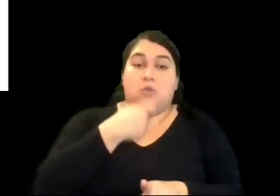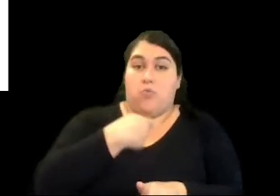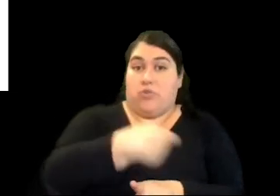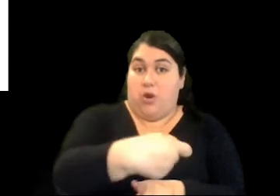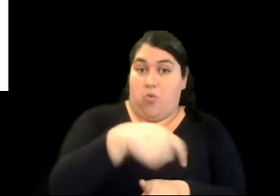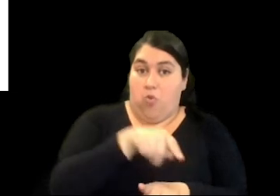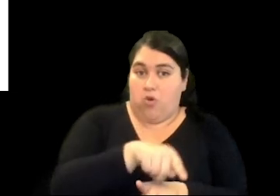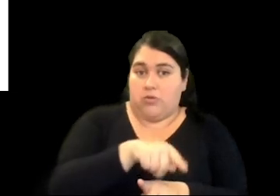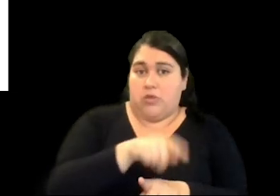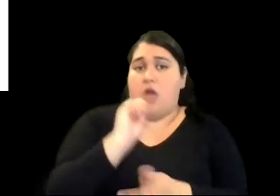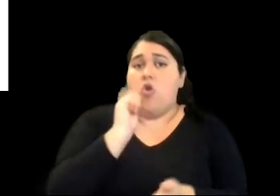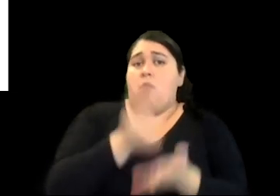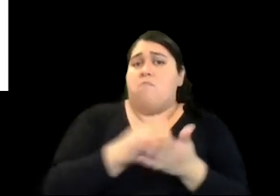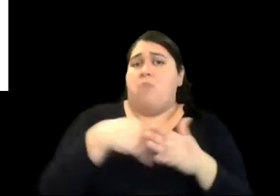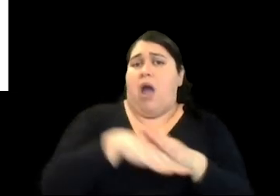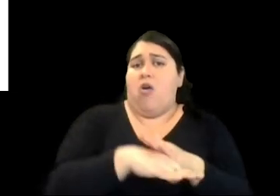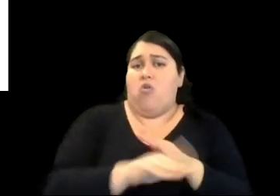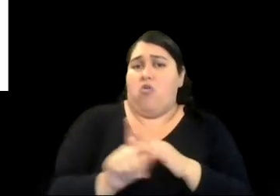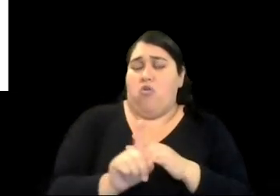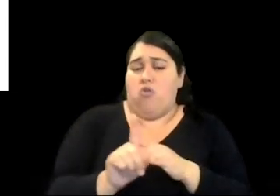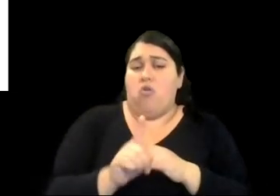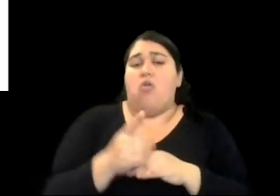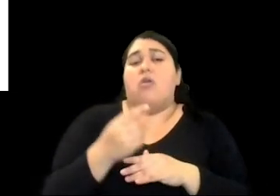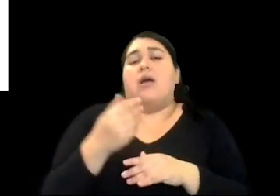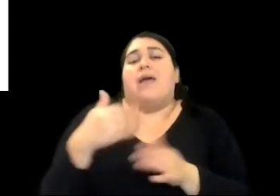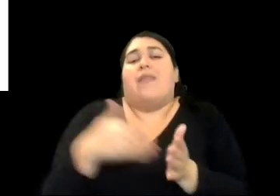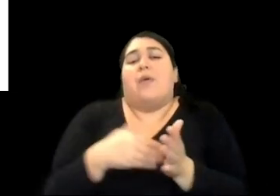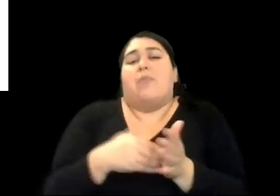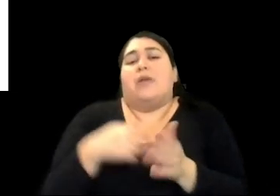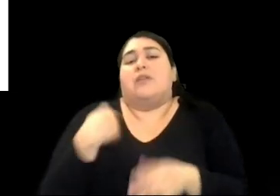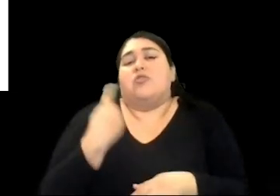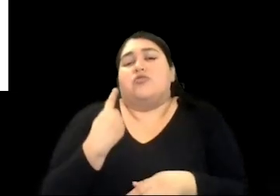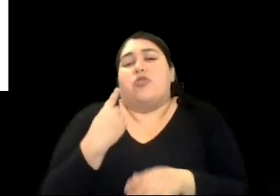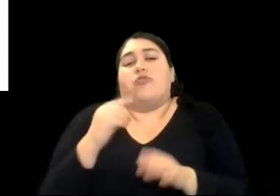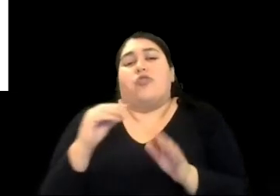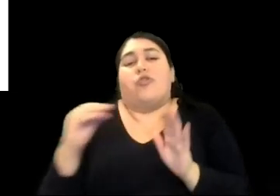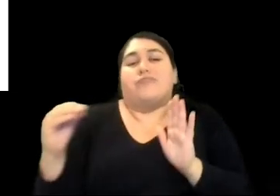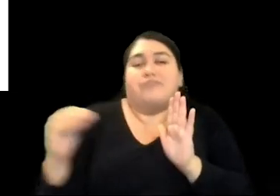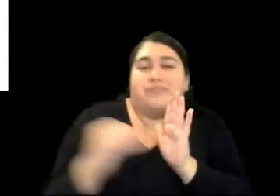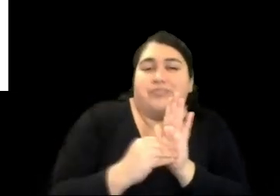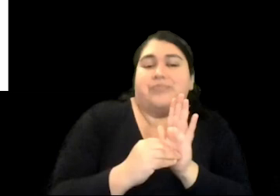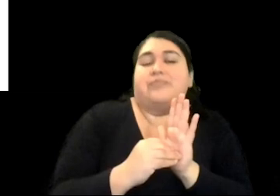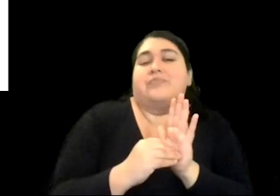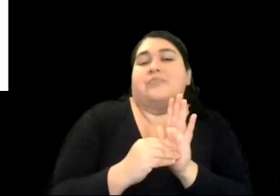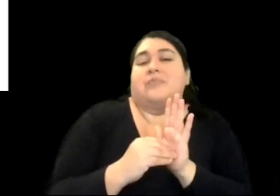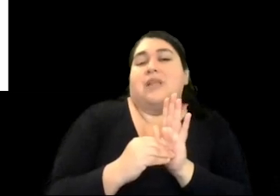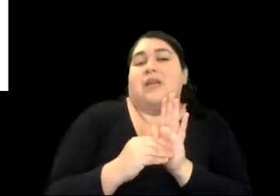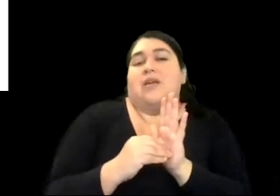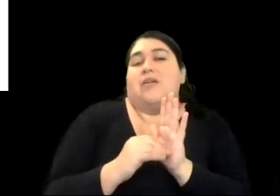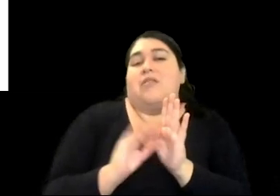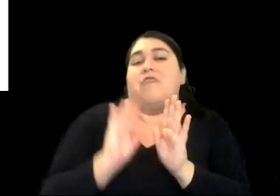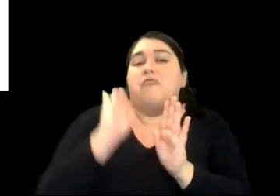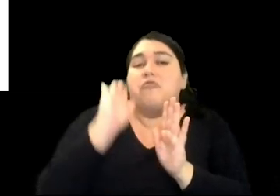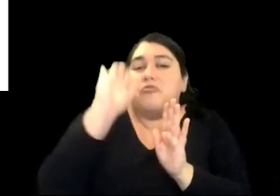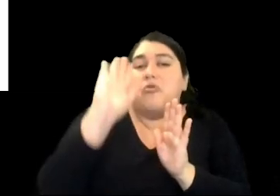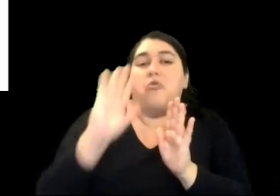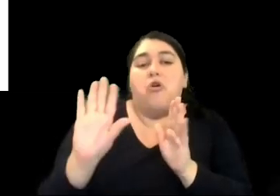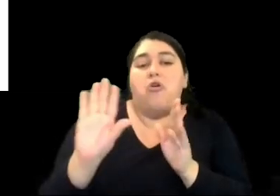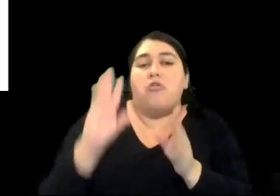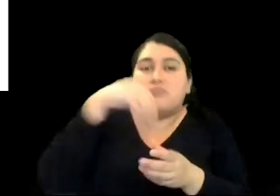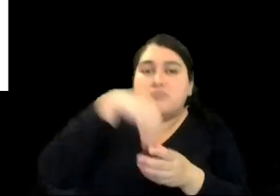pago a cuenta excepto que nosotros incorporemos alguna obligación que deba ser cancelada con el pago a